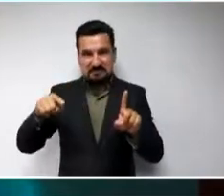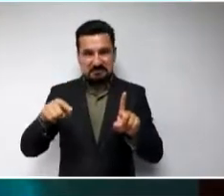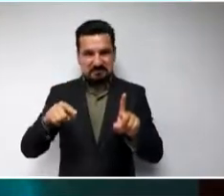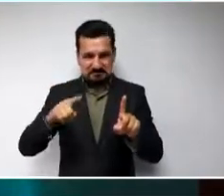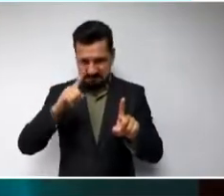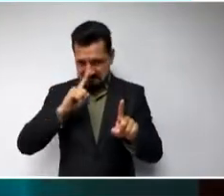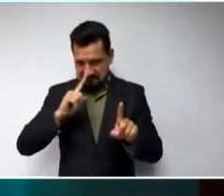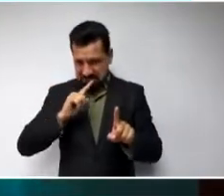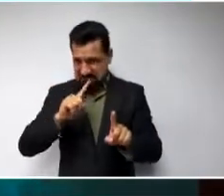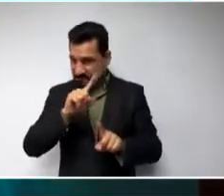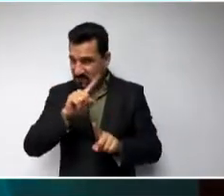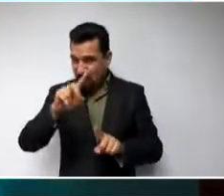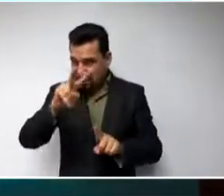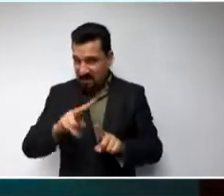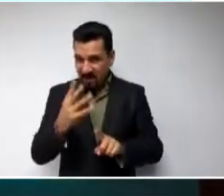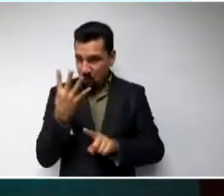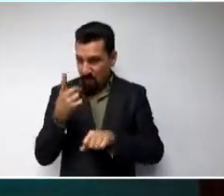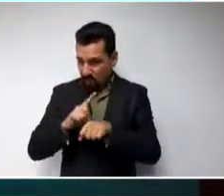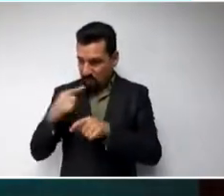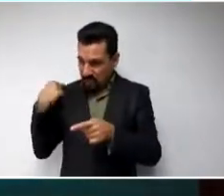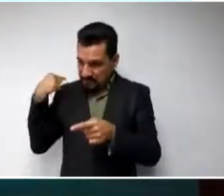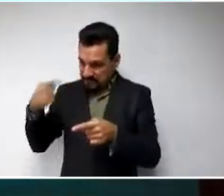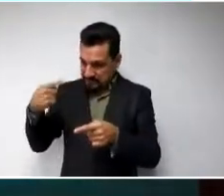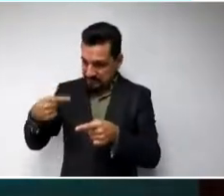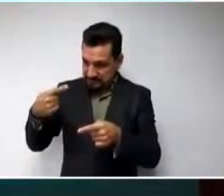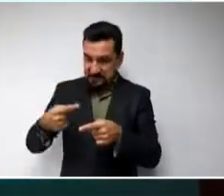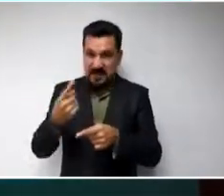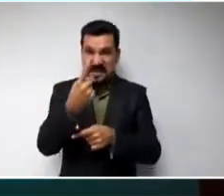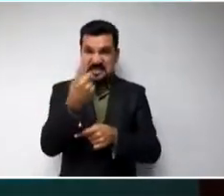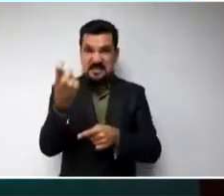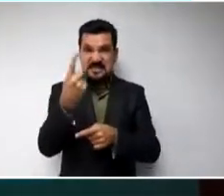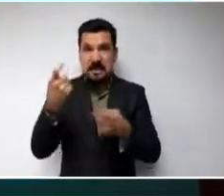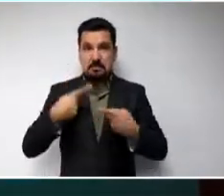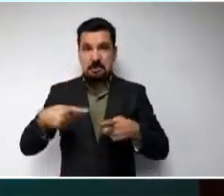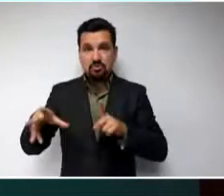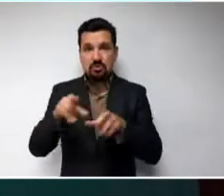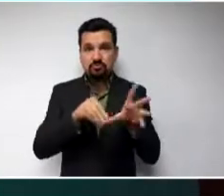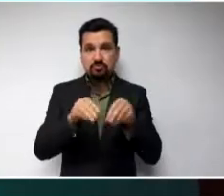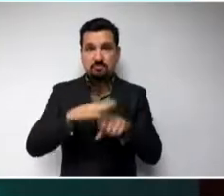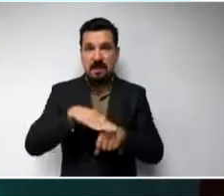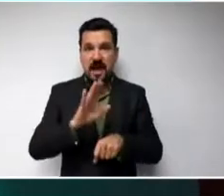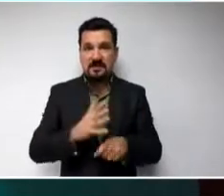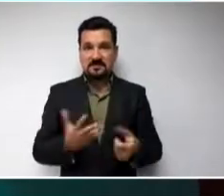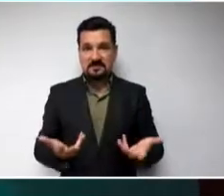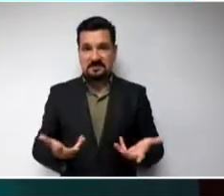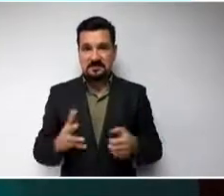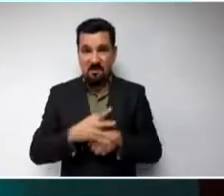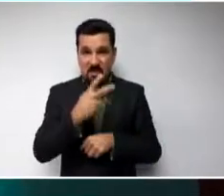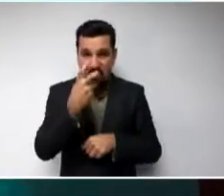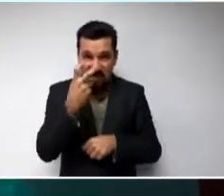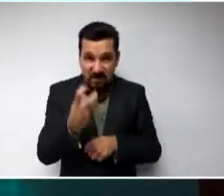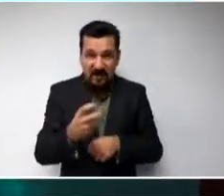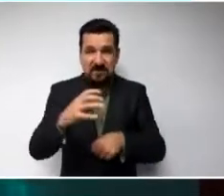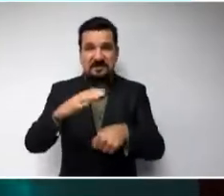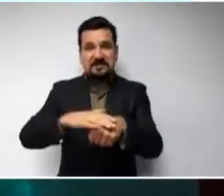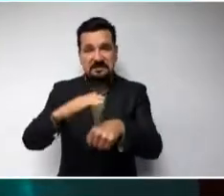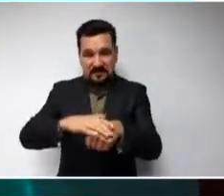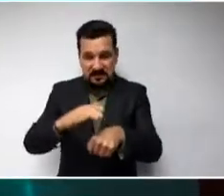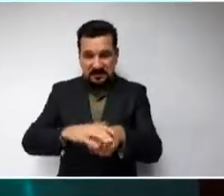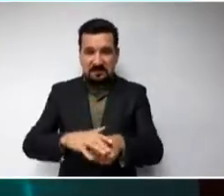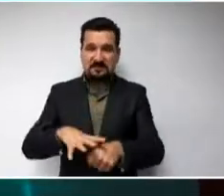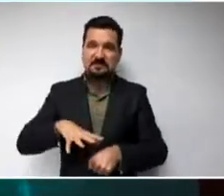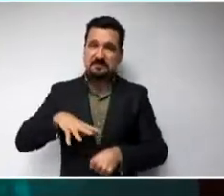cuatro días hemos tenido más de 100 contagios por eso el constante llamado al